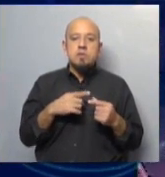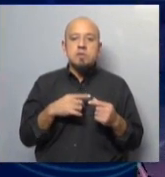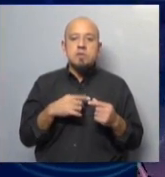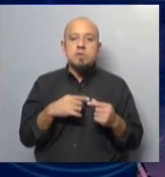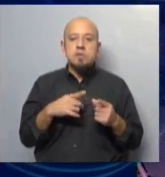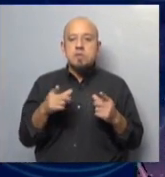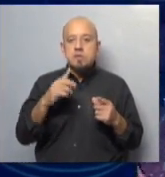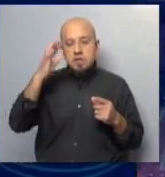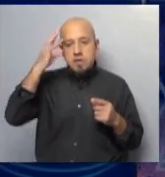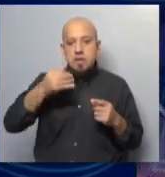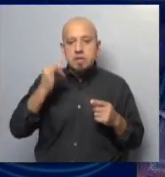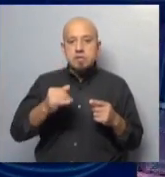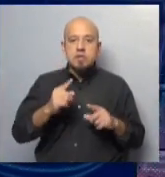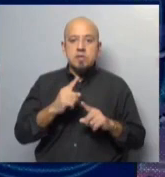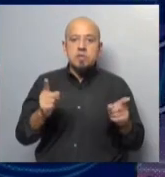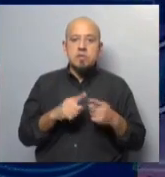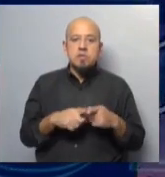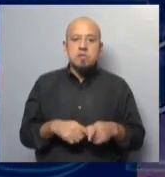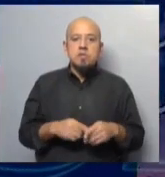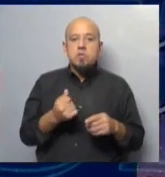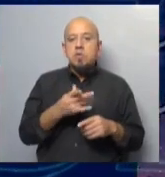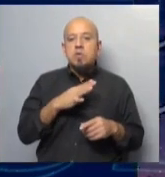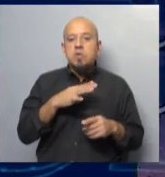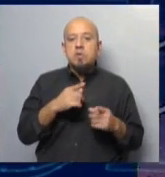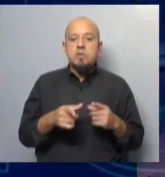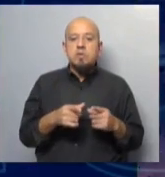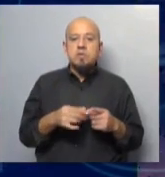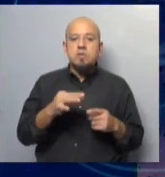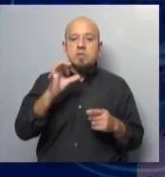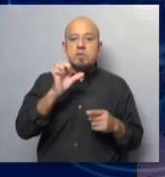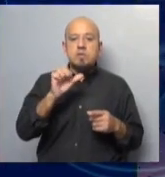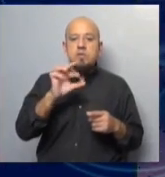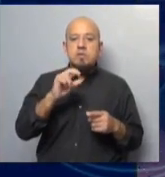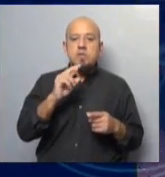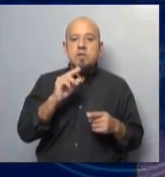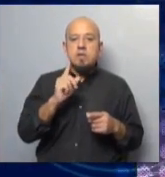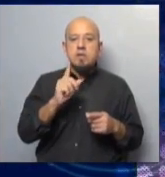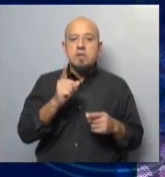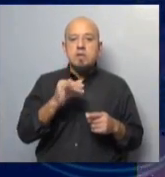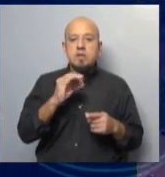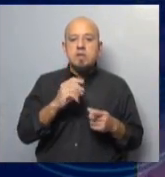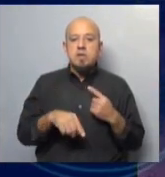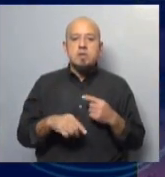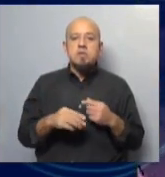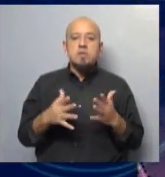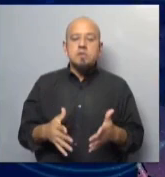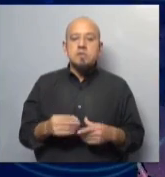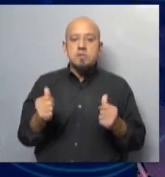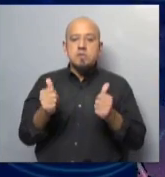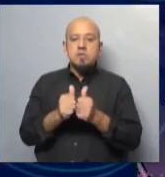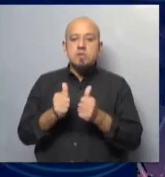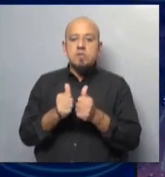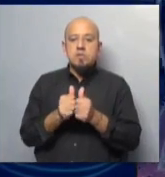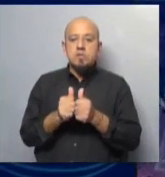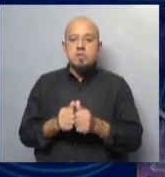qué es real, qué es ficticio, cuánto hay de Sergio en la historia, cuánto no. Y estamos acompañados